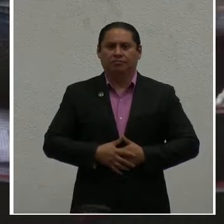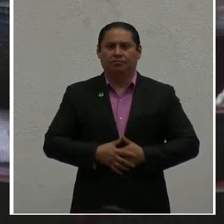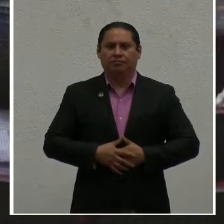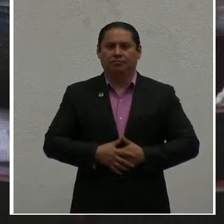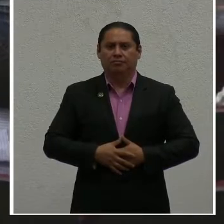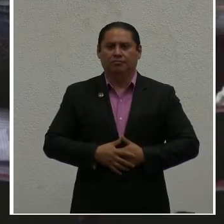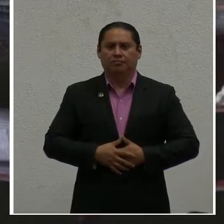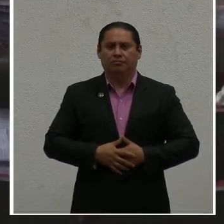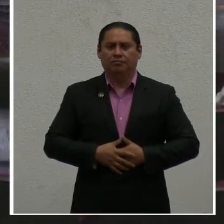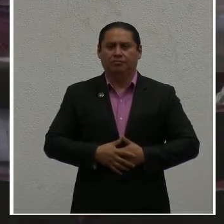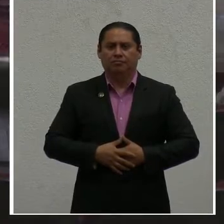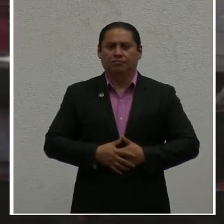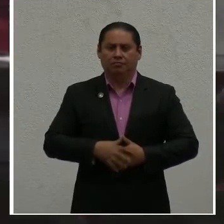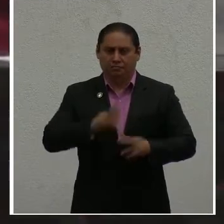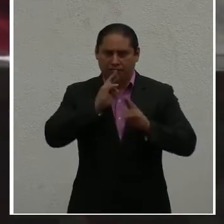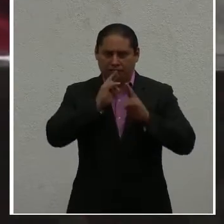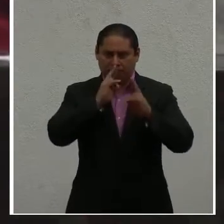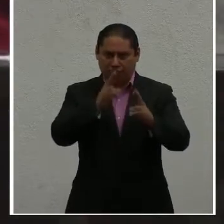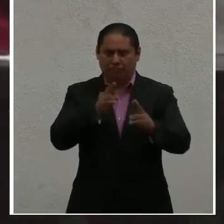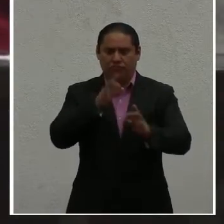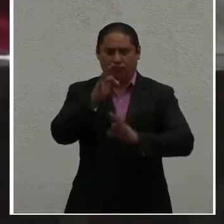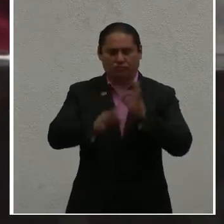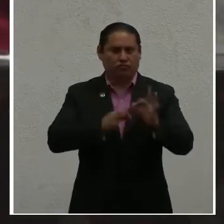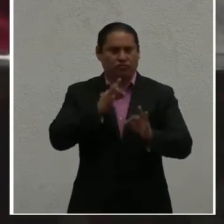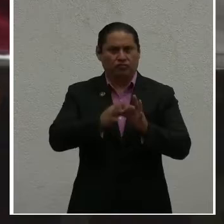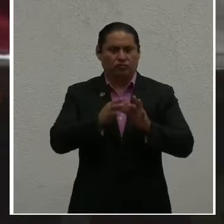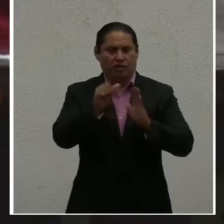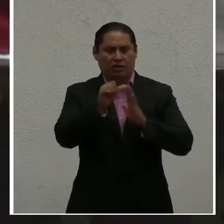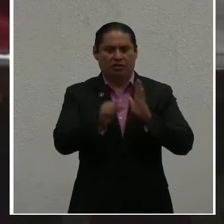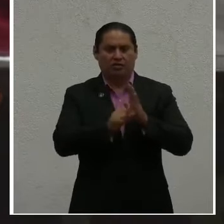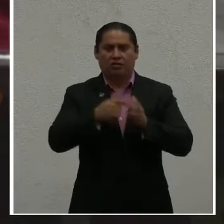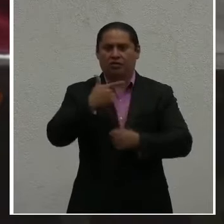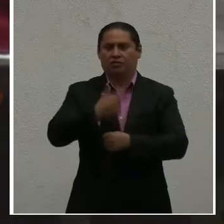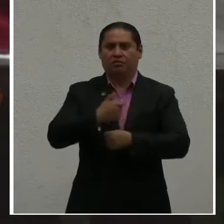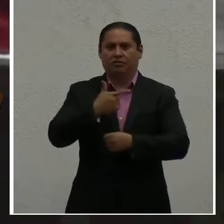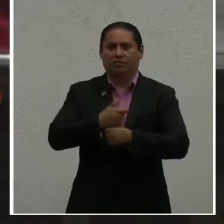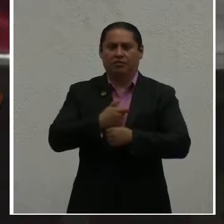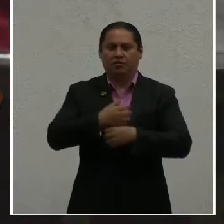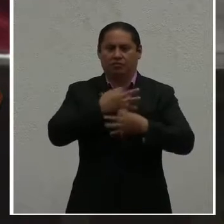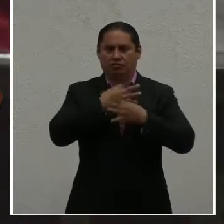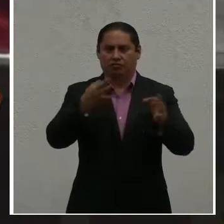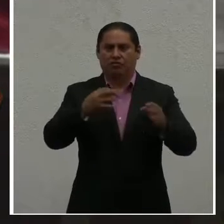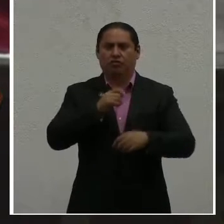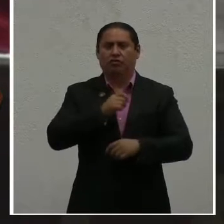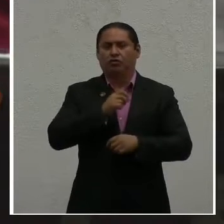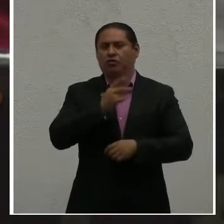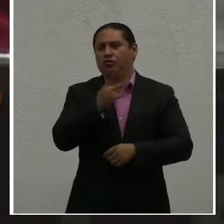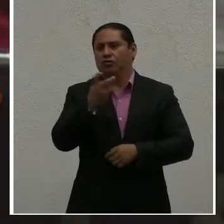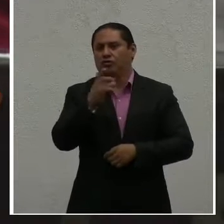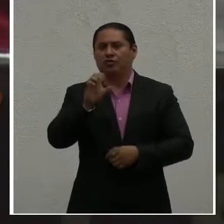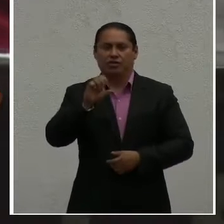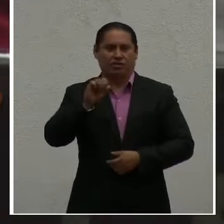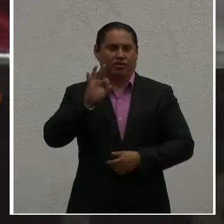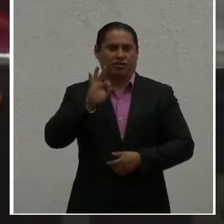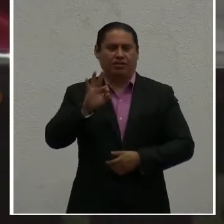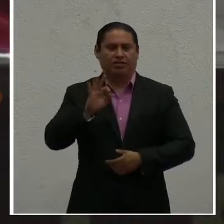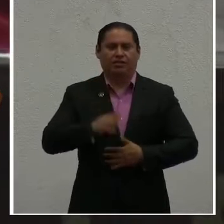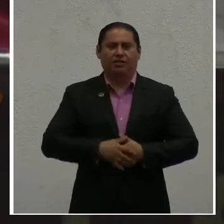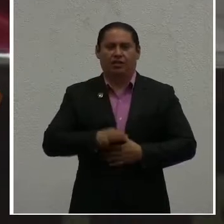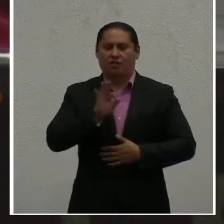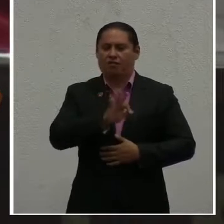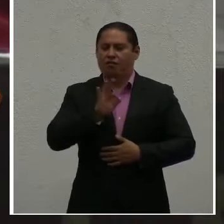En consecuencia, y para dar cumplimiento al artículo séptimo del decreto número 263, de